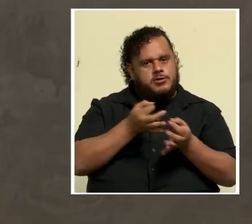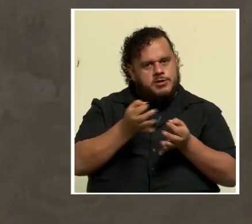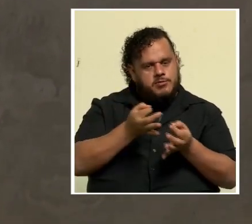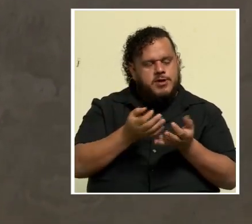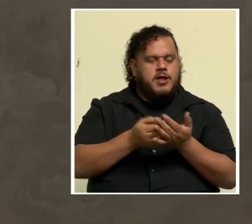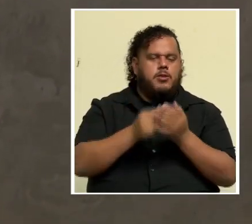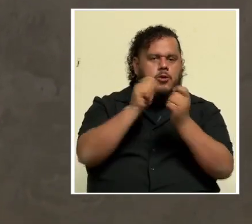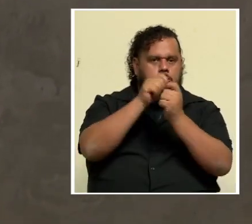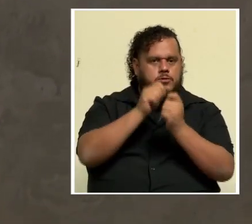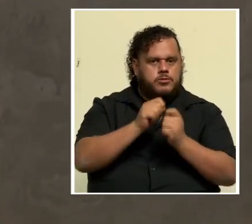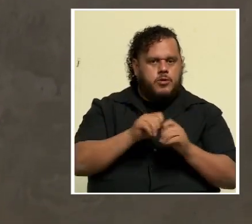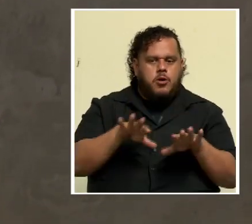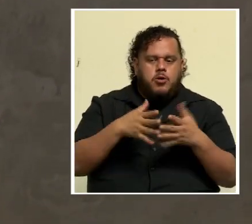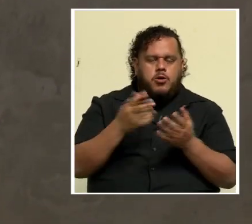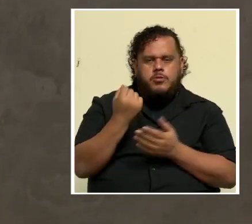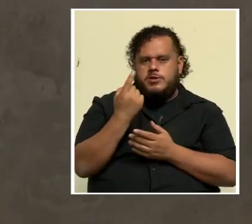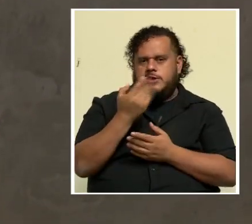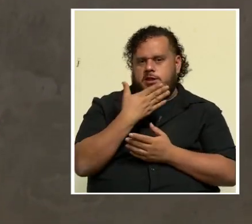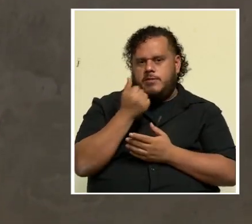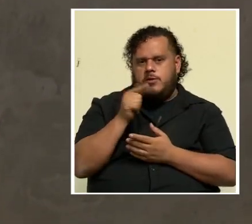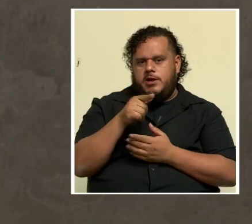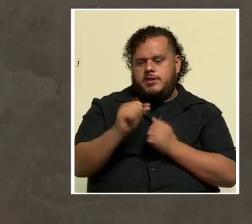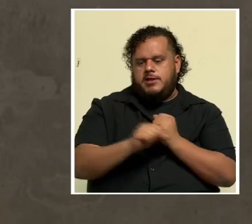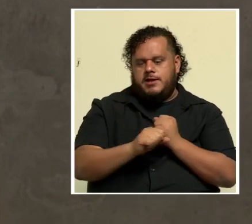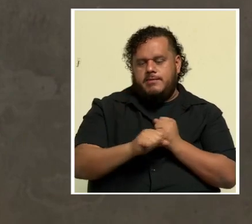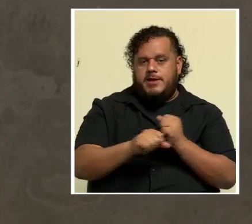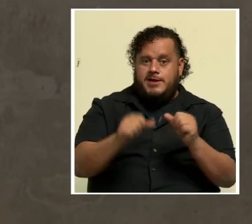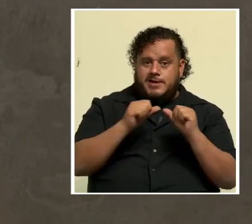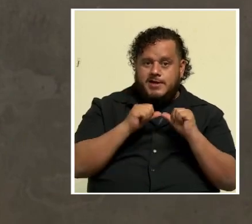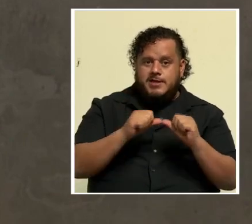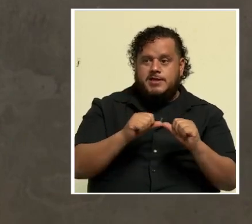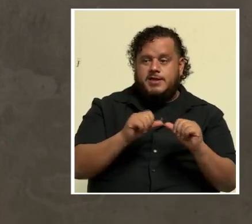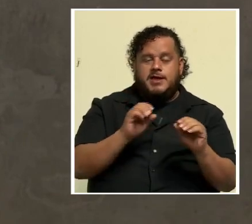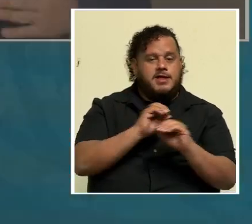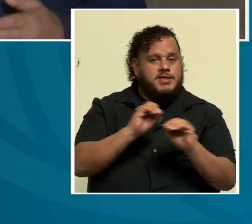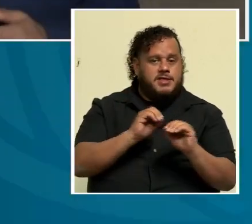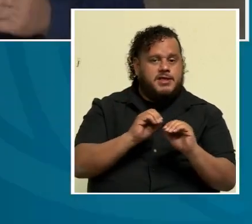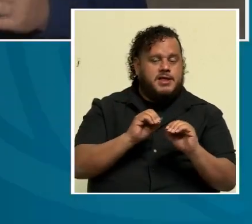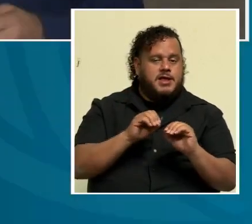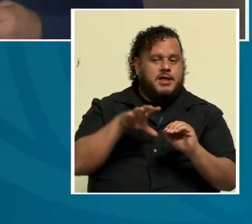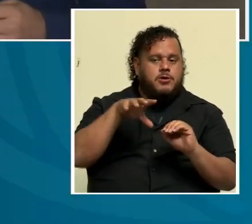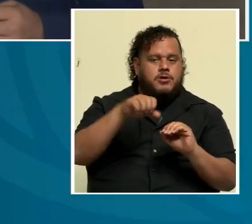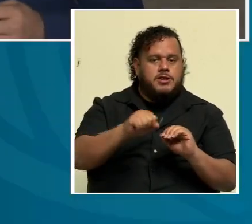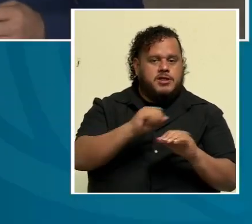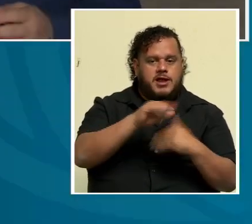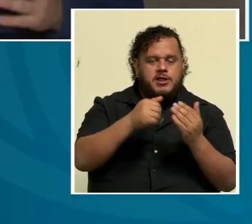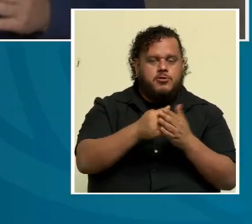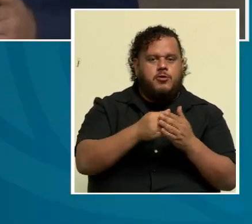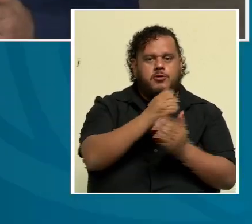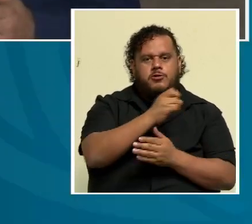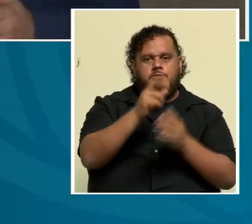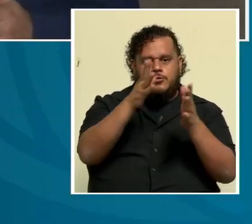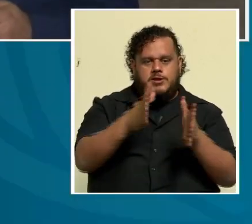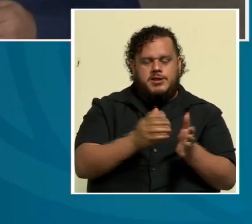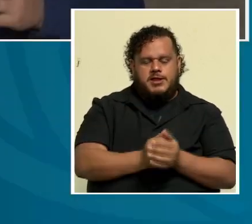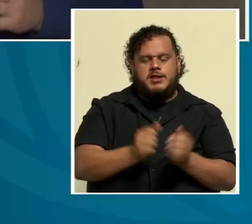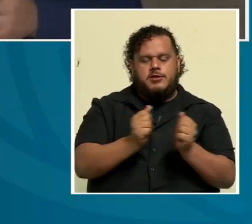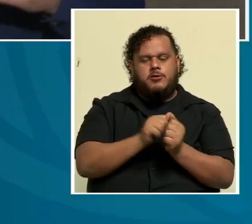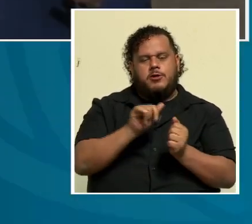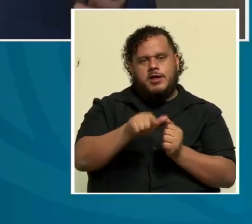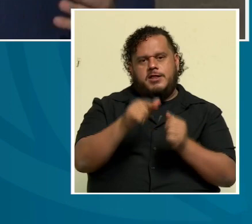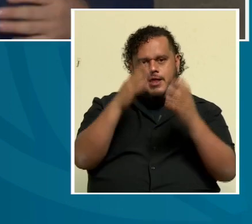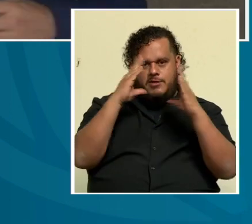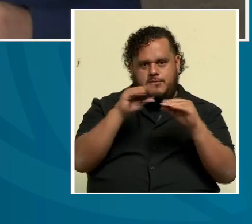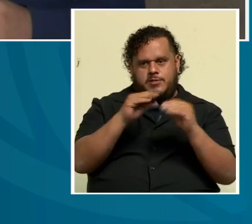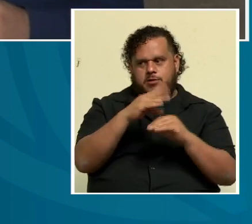puede estar entendiendo un poco mejor esta campaña que sigue sin conquistar de lleno a los costarricenses. Con esta información y